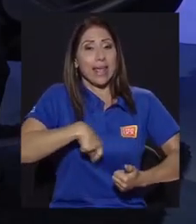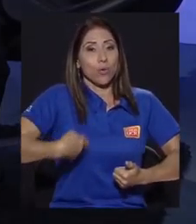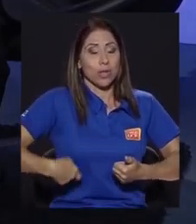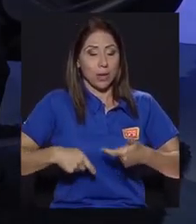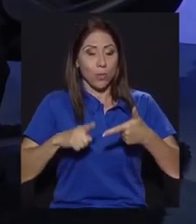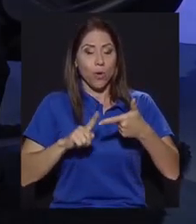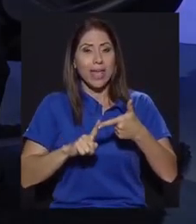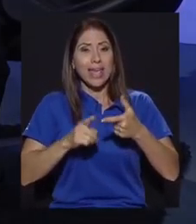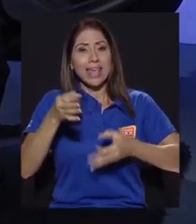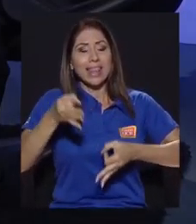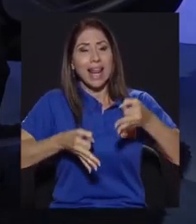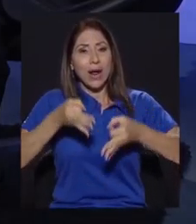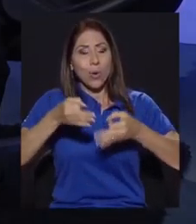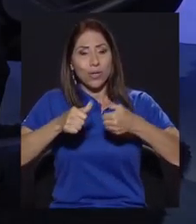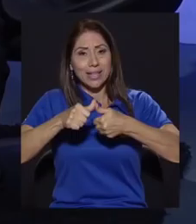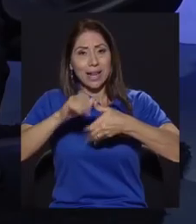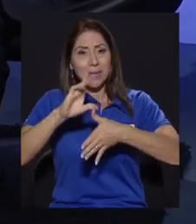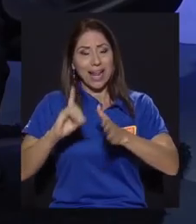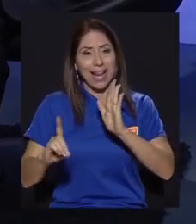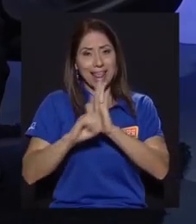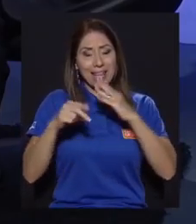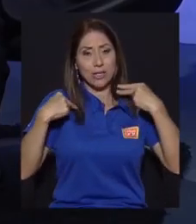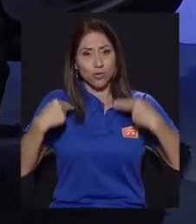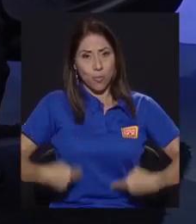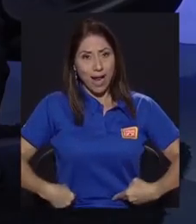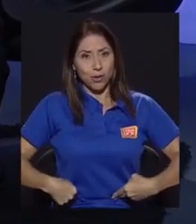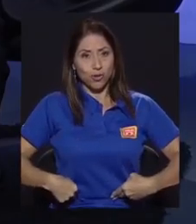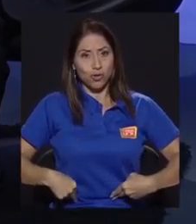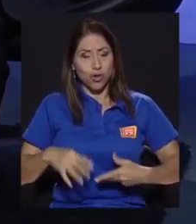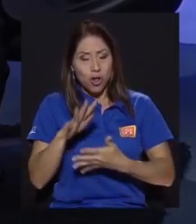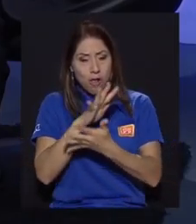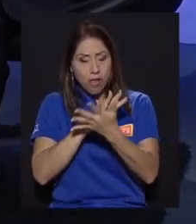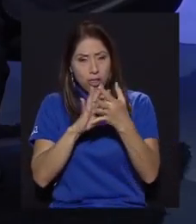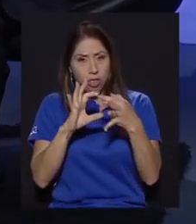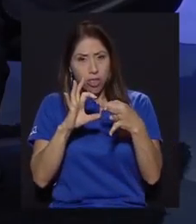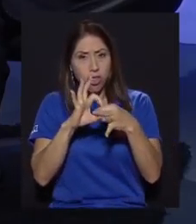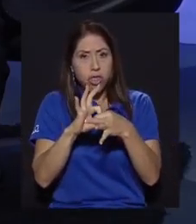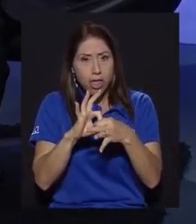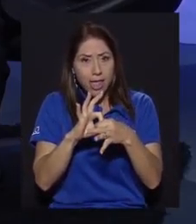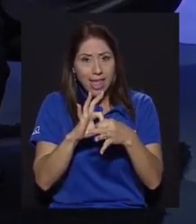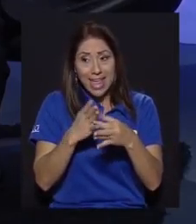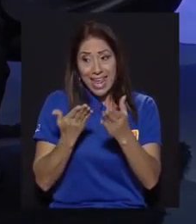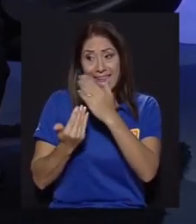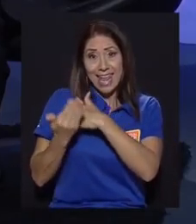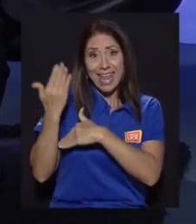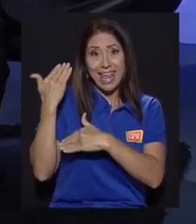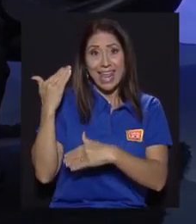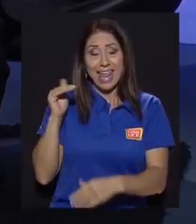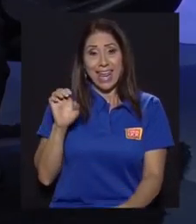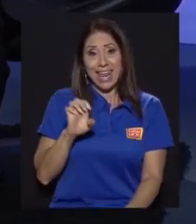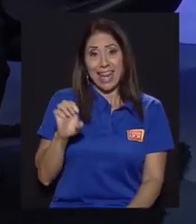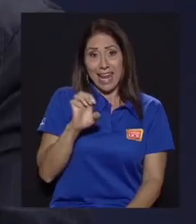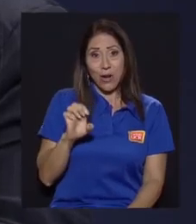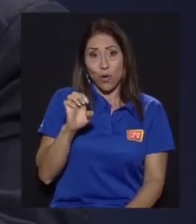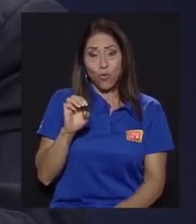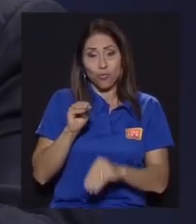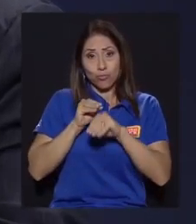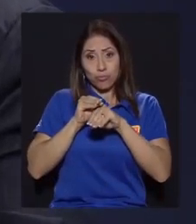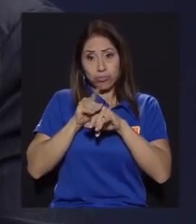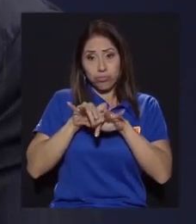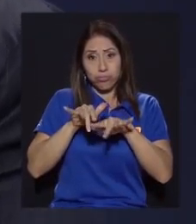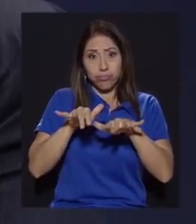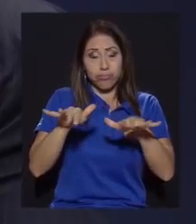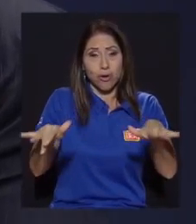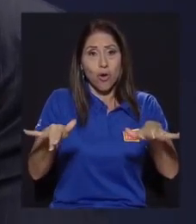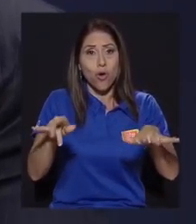interamericana de derechos humanos que el 9 de enero soltaron una bomba la opinión